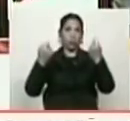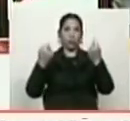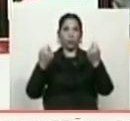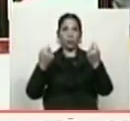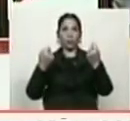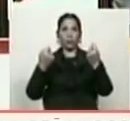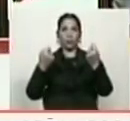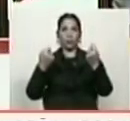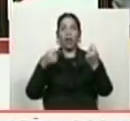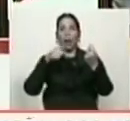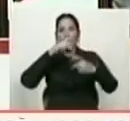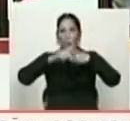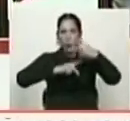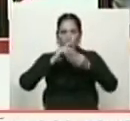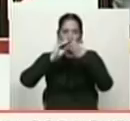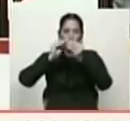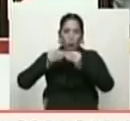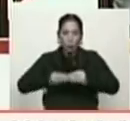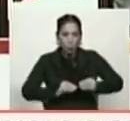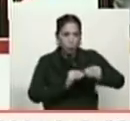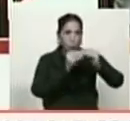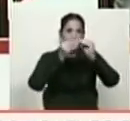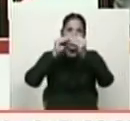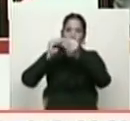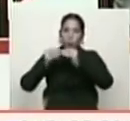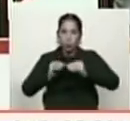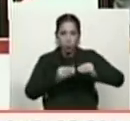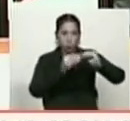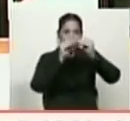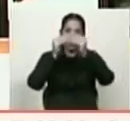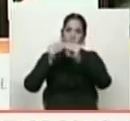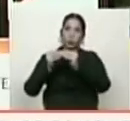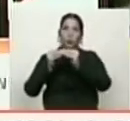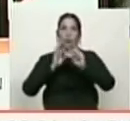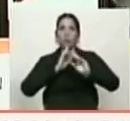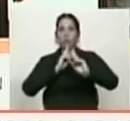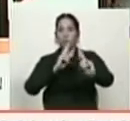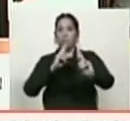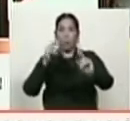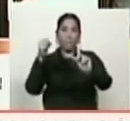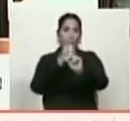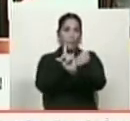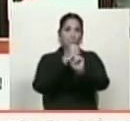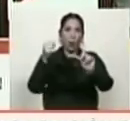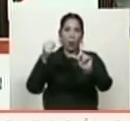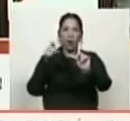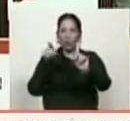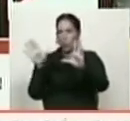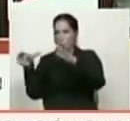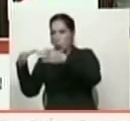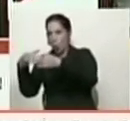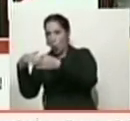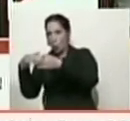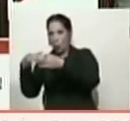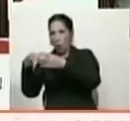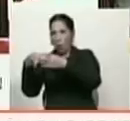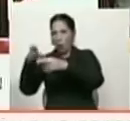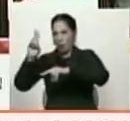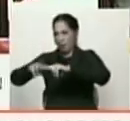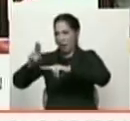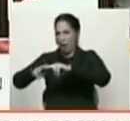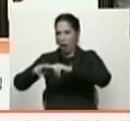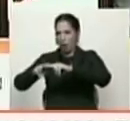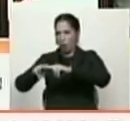los procesos de recuperación les respondieron con ataques sucesivos estos heraldos negros, estos bárbaros, estos